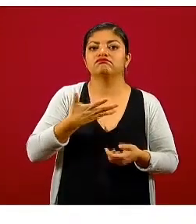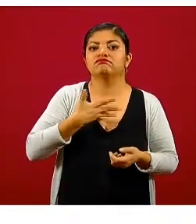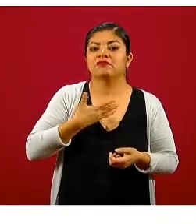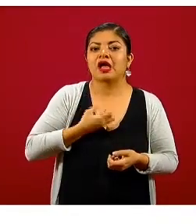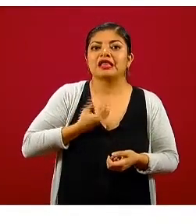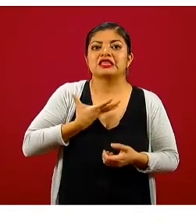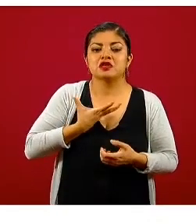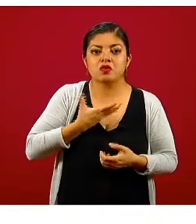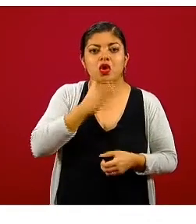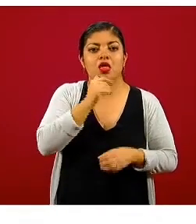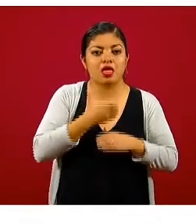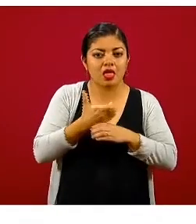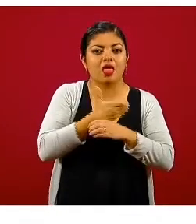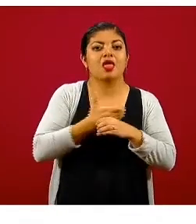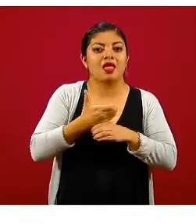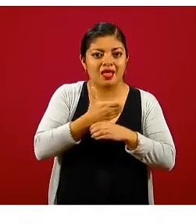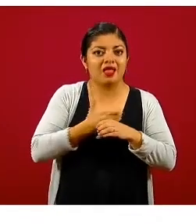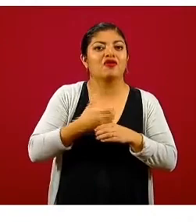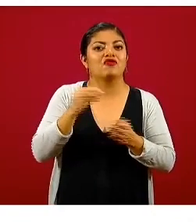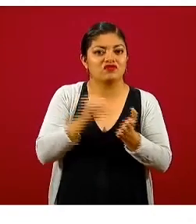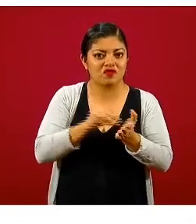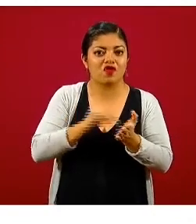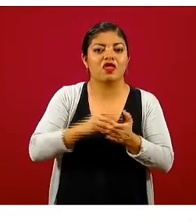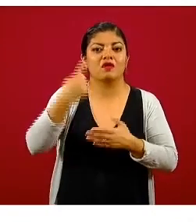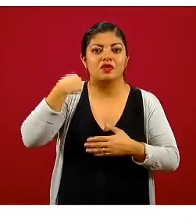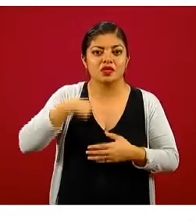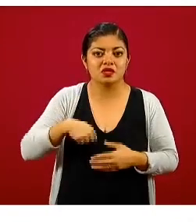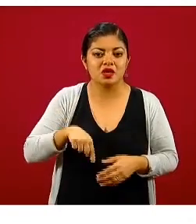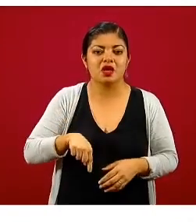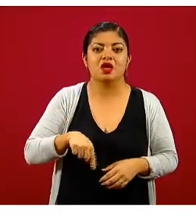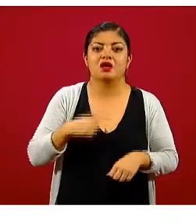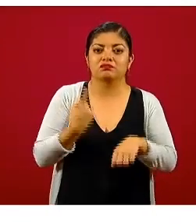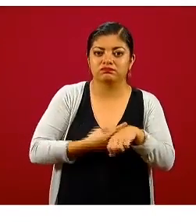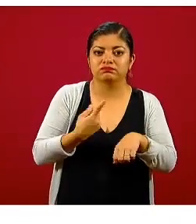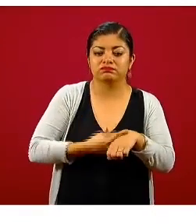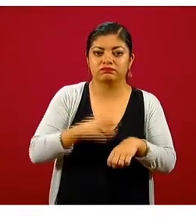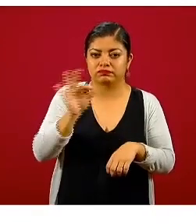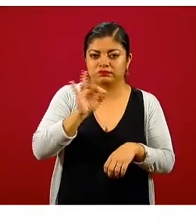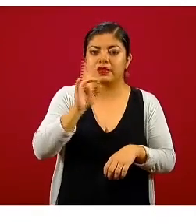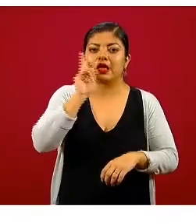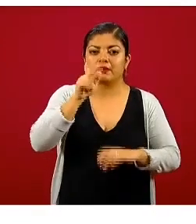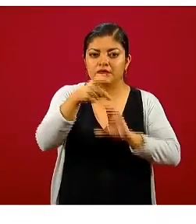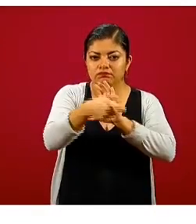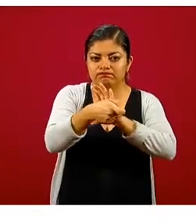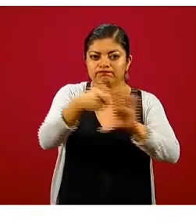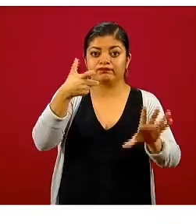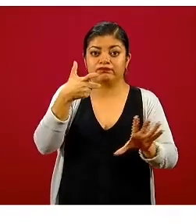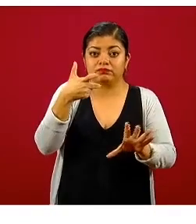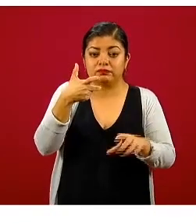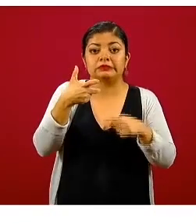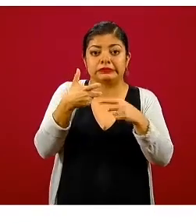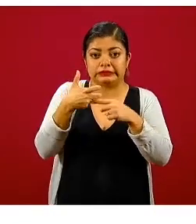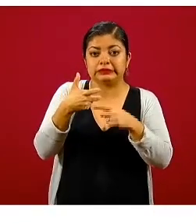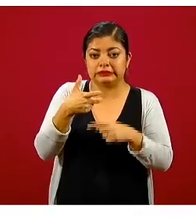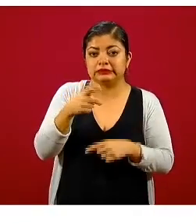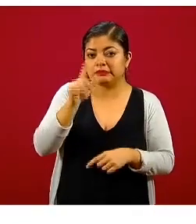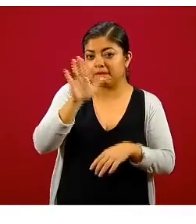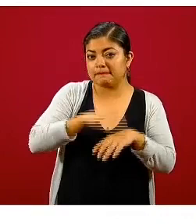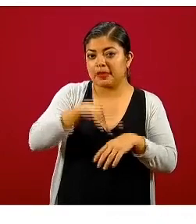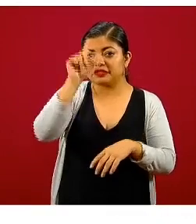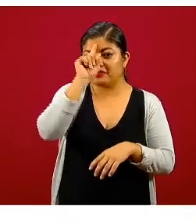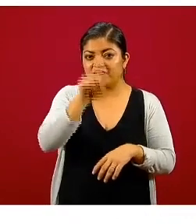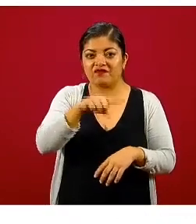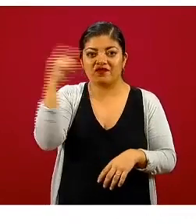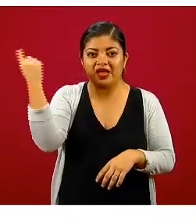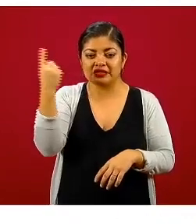y colonizando las vías respiratorias. Entonces eso permite que al tomar una muestra se pueda con mayor, digamos, facilidad por